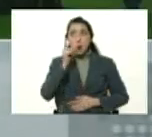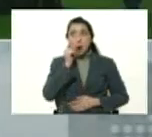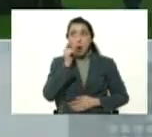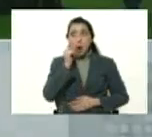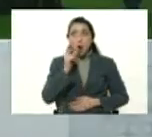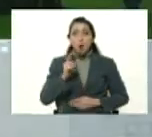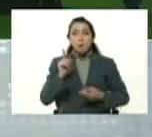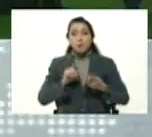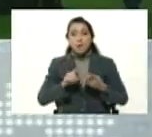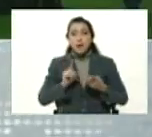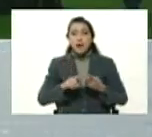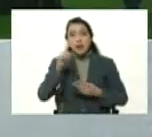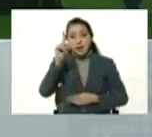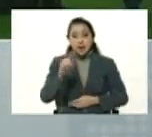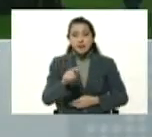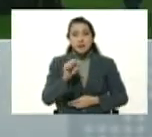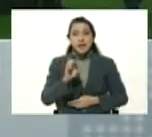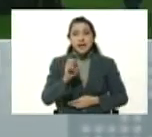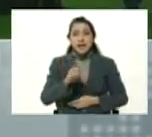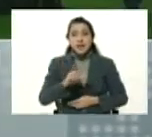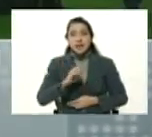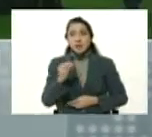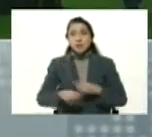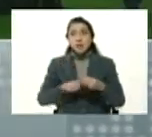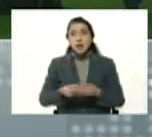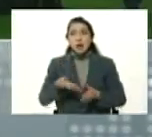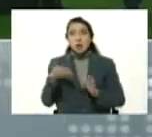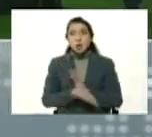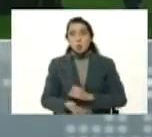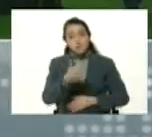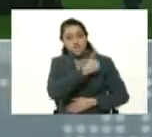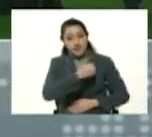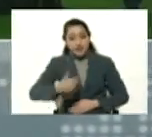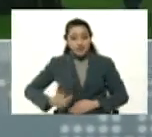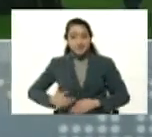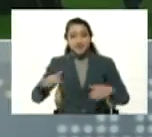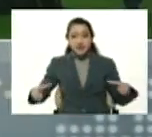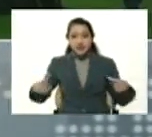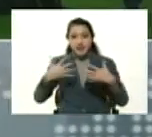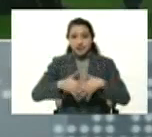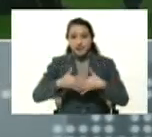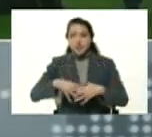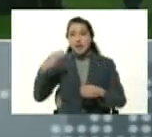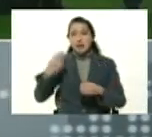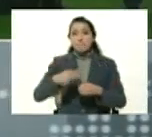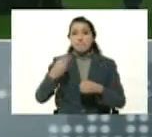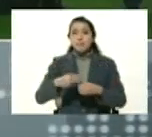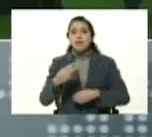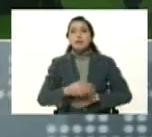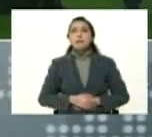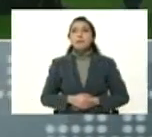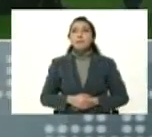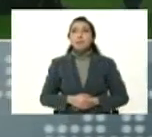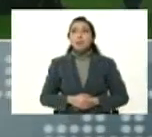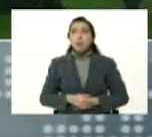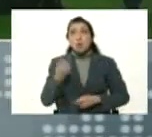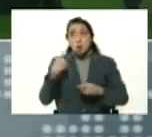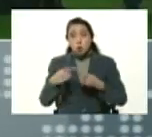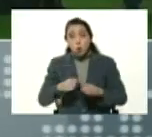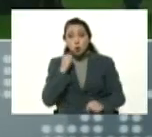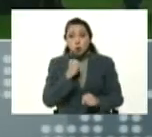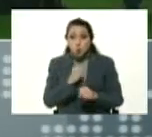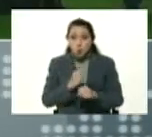Tellechea, presidente de Pequibem, y están productores agropecuarios